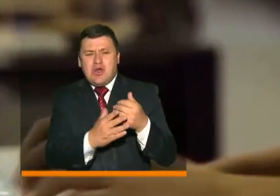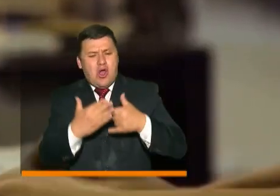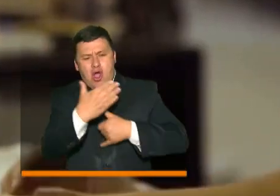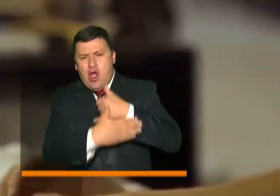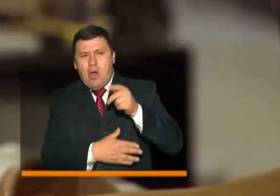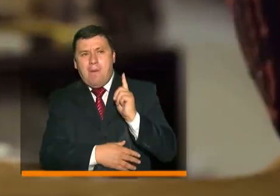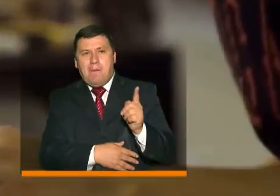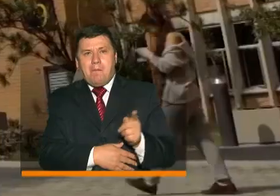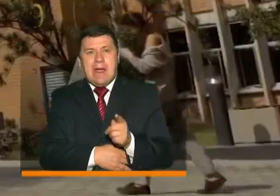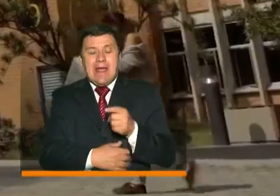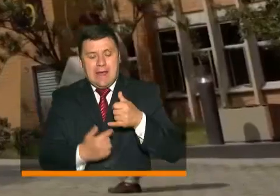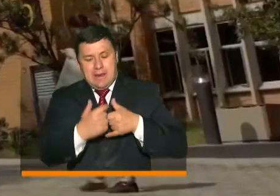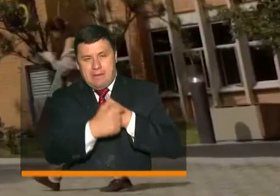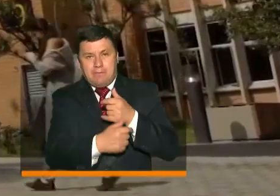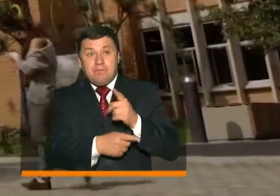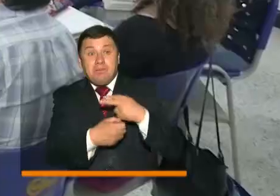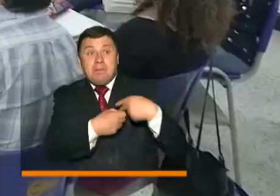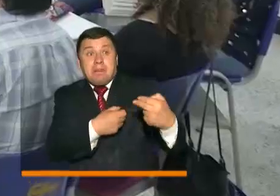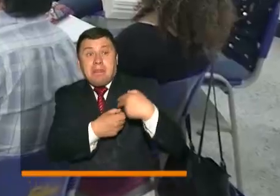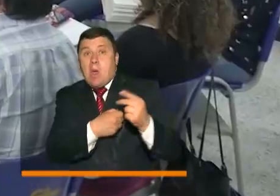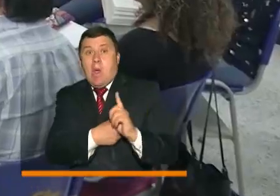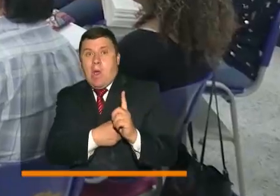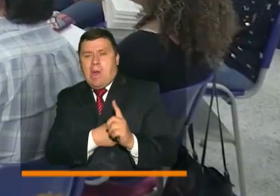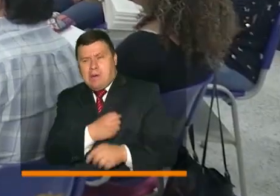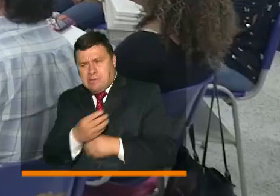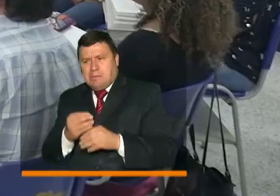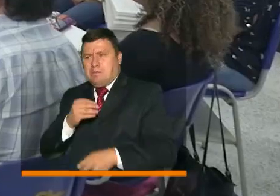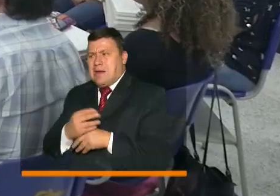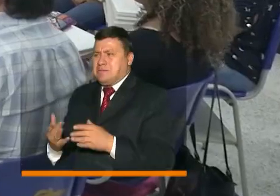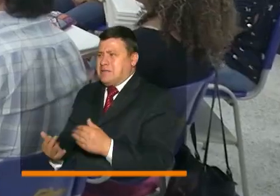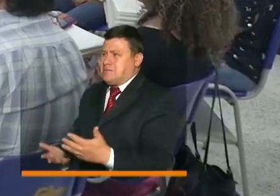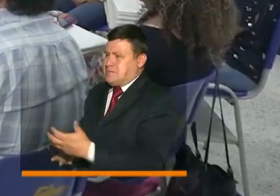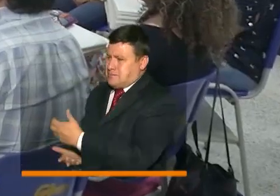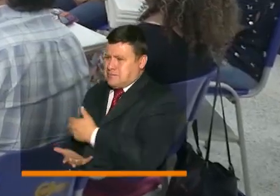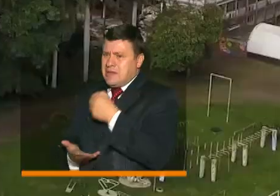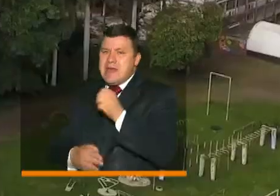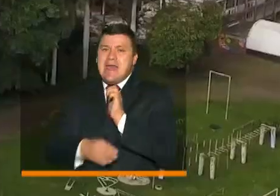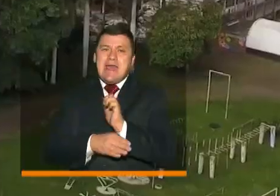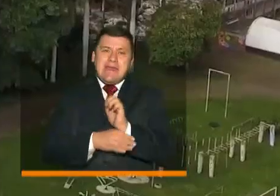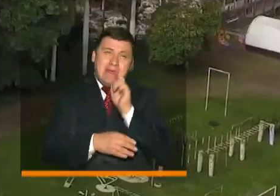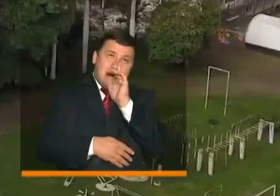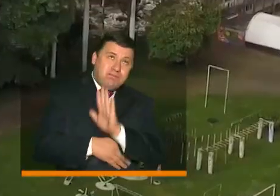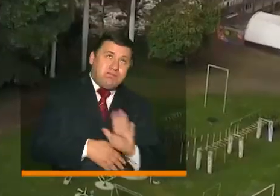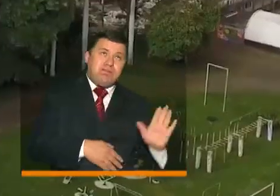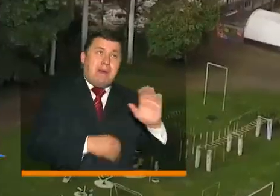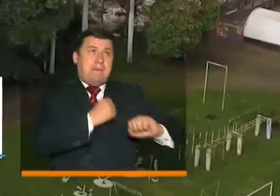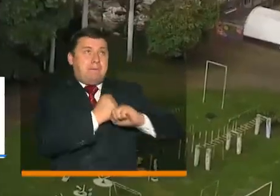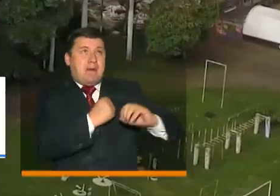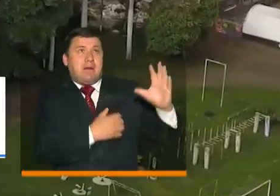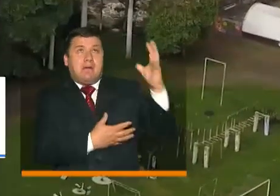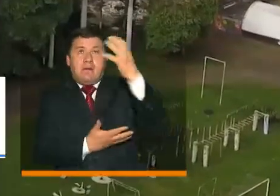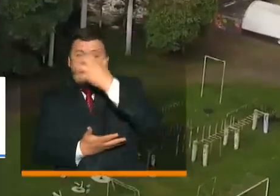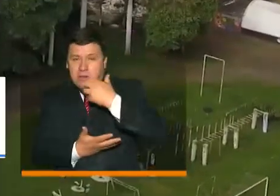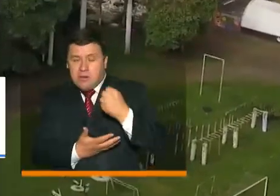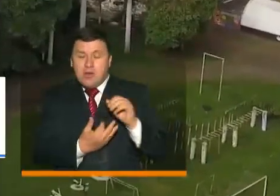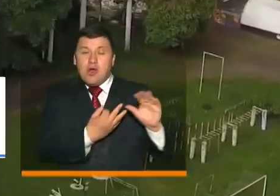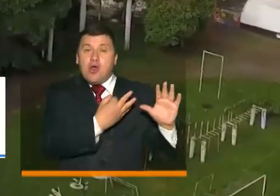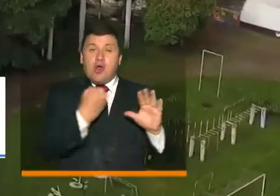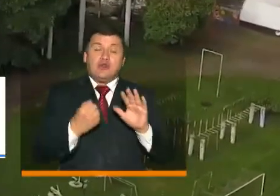país. Para mitigar la deserción a lo anterior, se han sumado recursos de las entidades territoriales. Estos